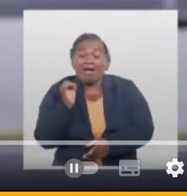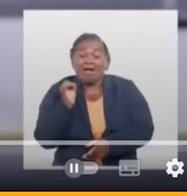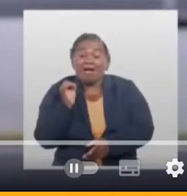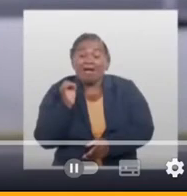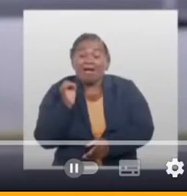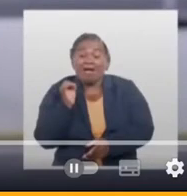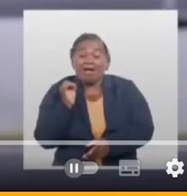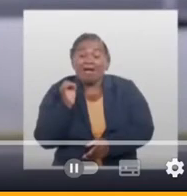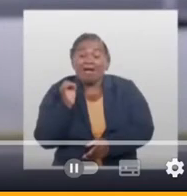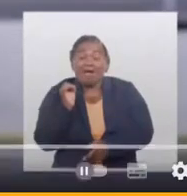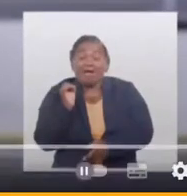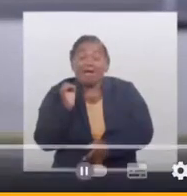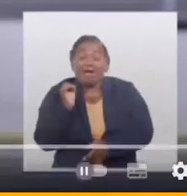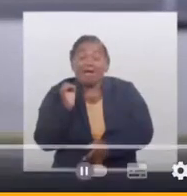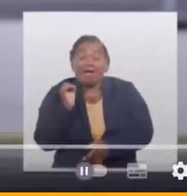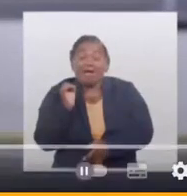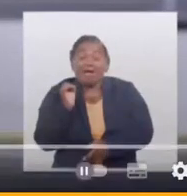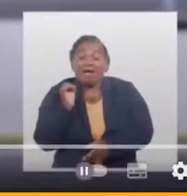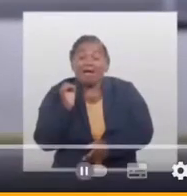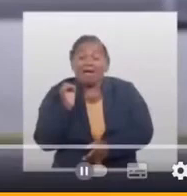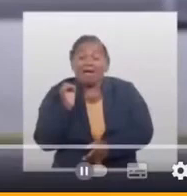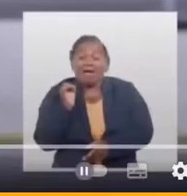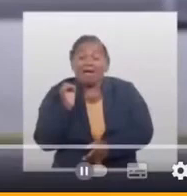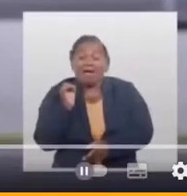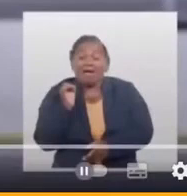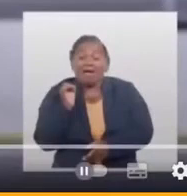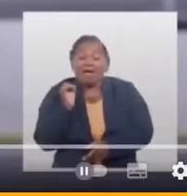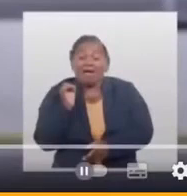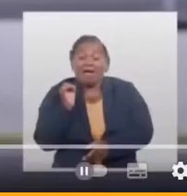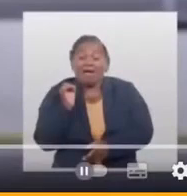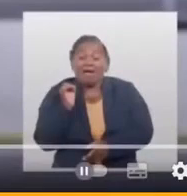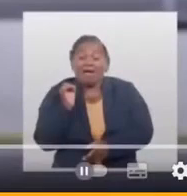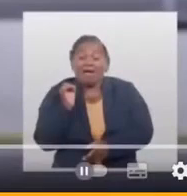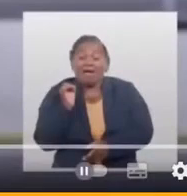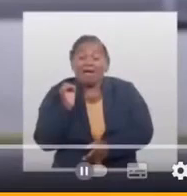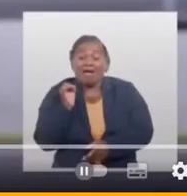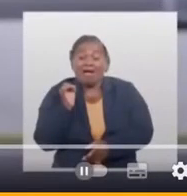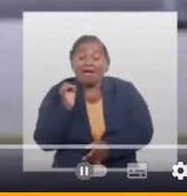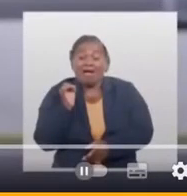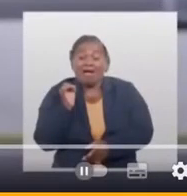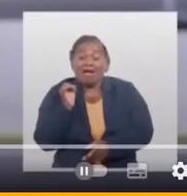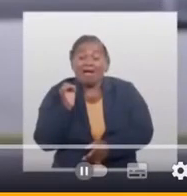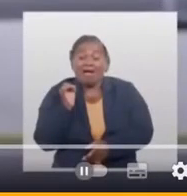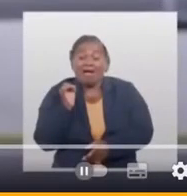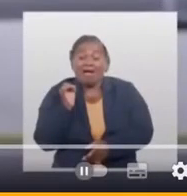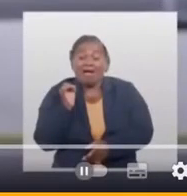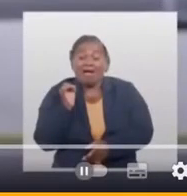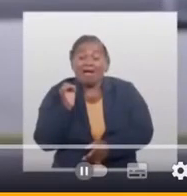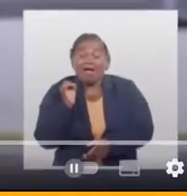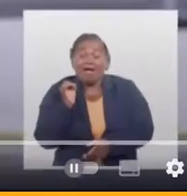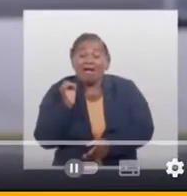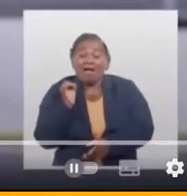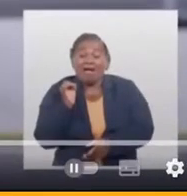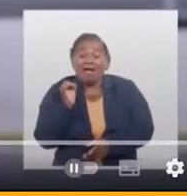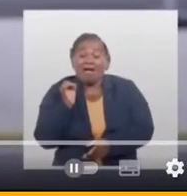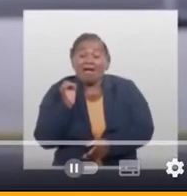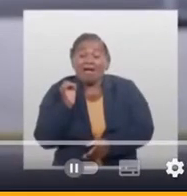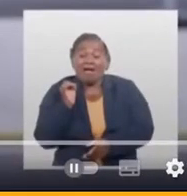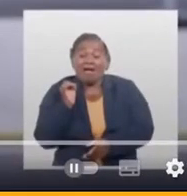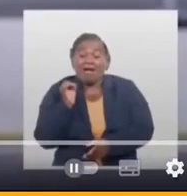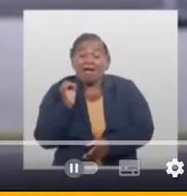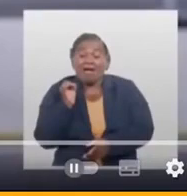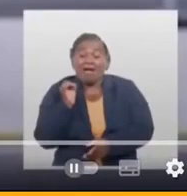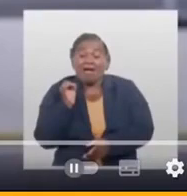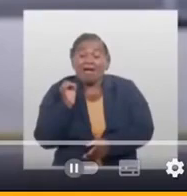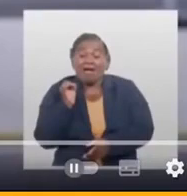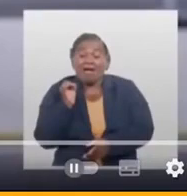cómo tiene esta parte aquí, o Machi o una vaca. Ay, Dios mío, es que, pero vamos a ver los gestos de nuevo.